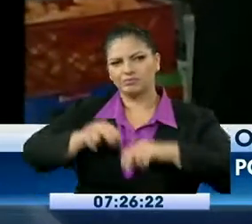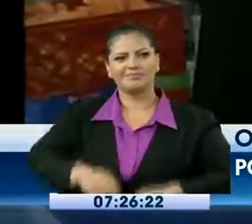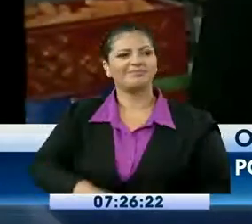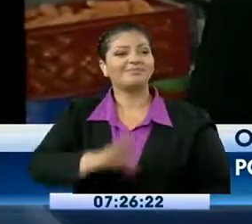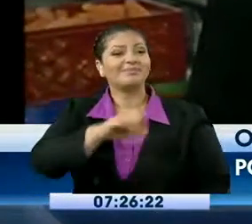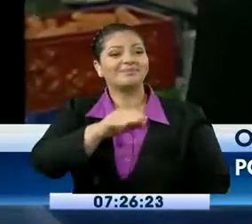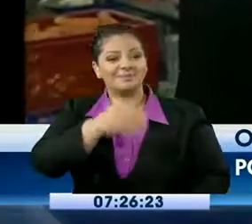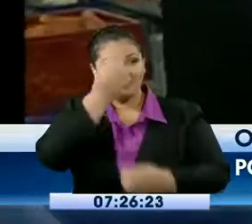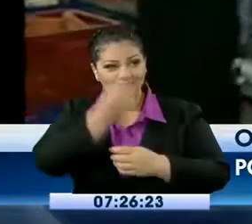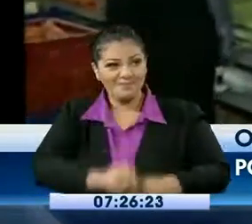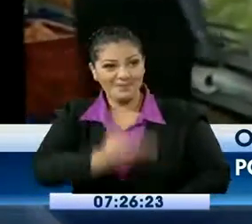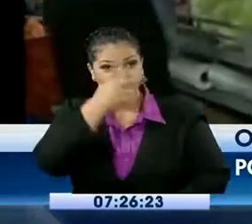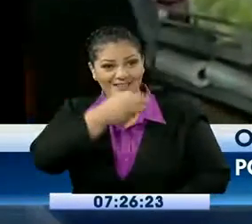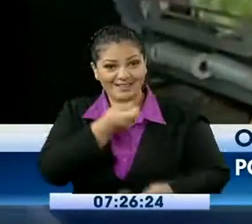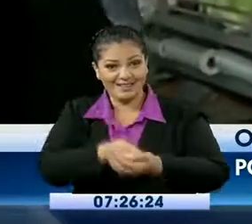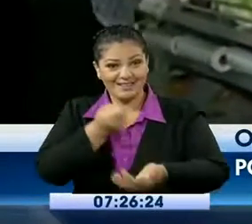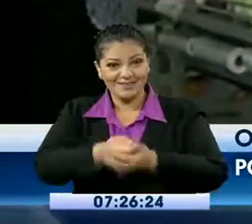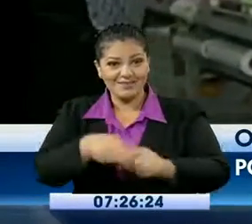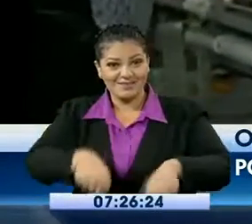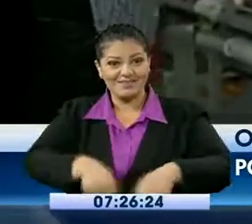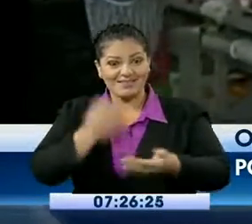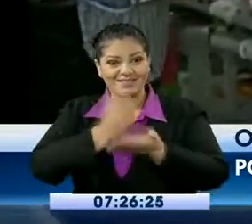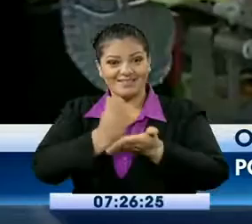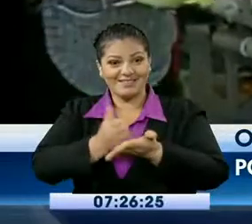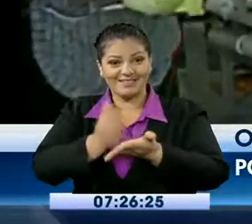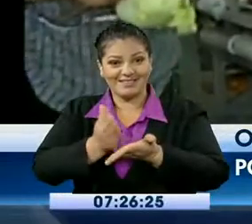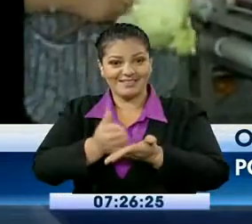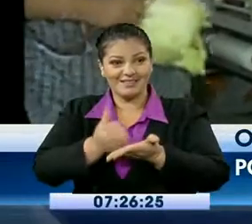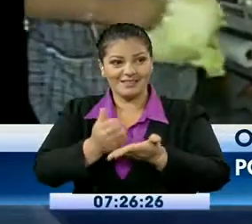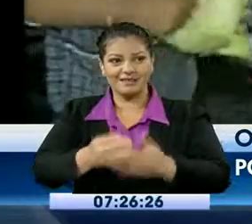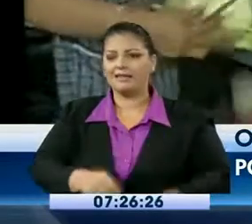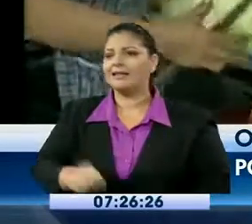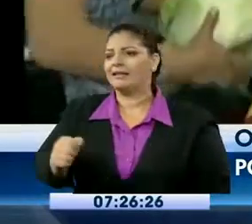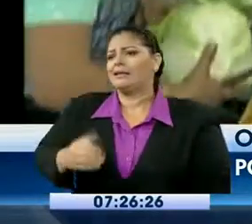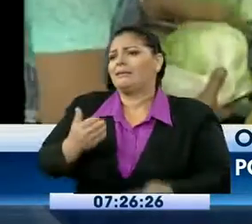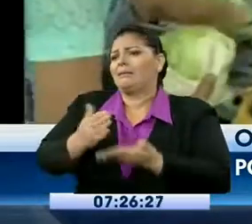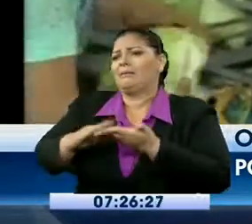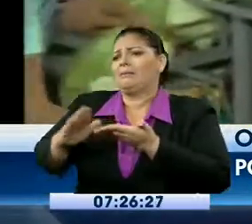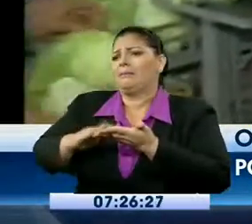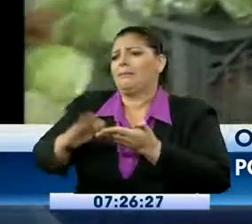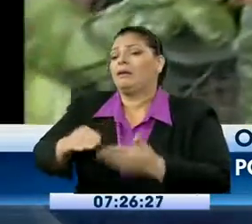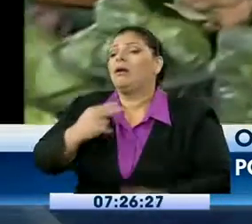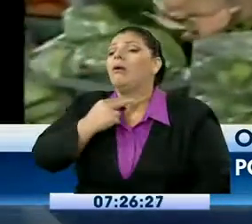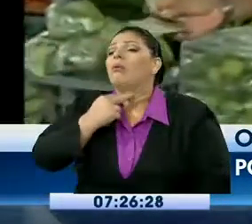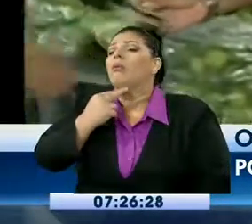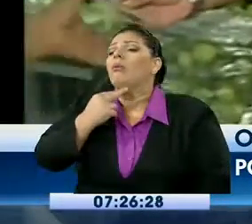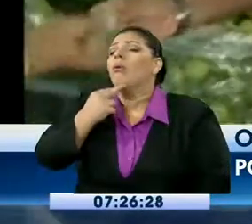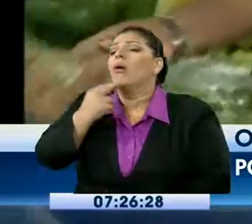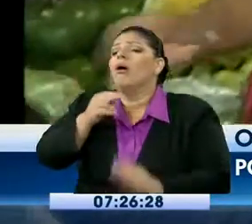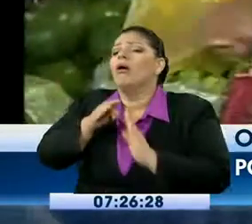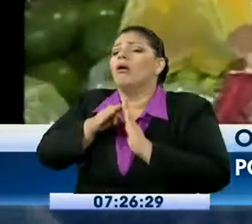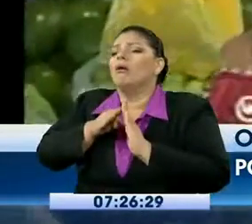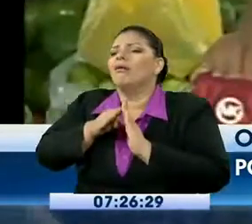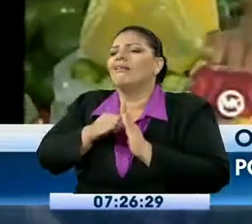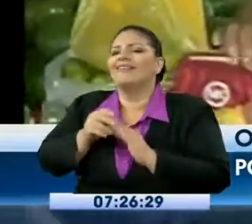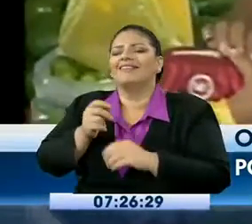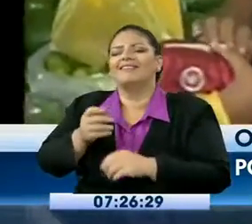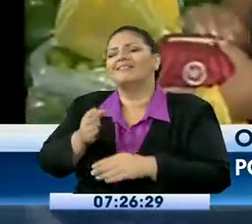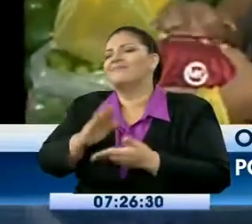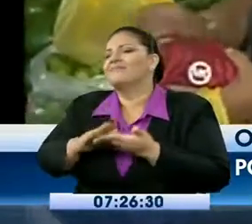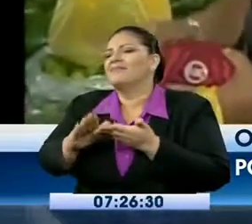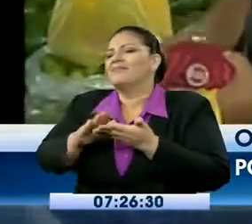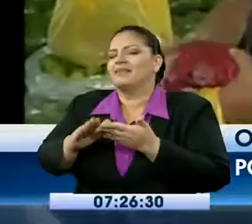día, realizando las compras para la comida de hoy. Sí, estoy afónica, amigo. ¿Cómo ha visto los precios? Normal.